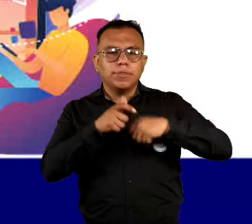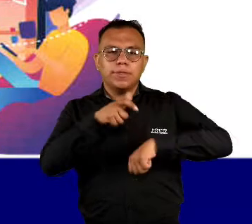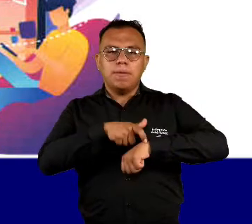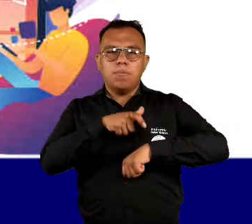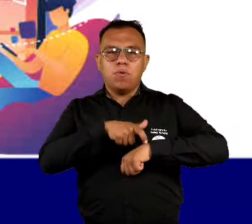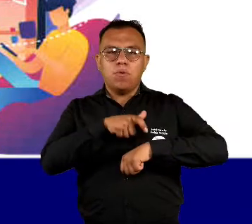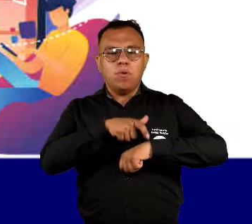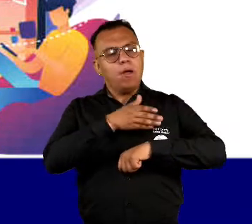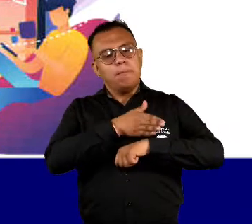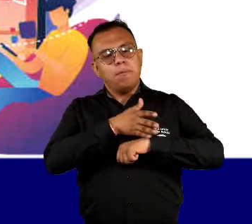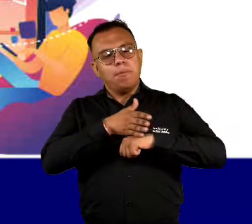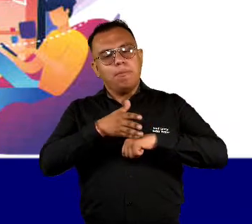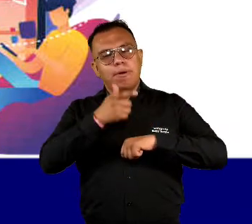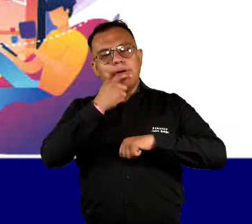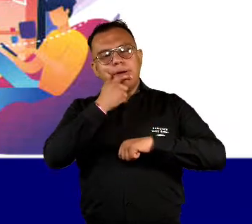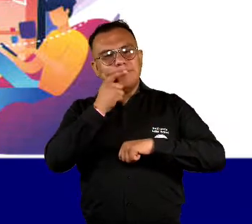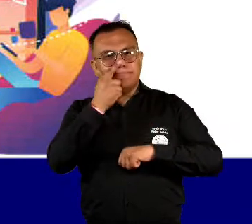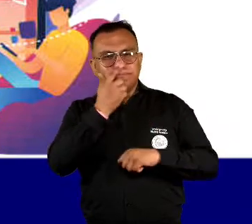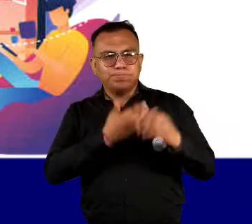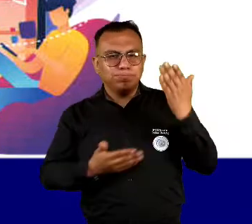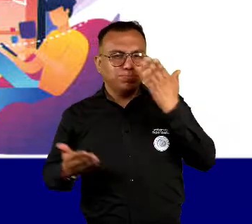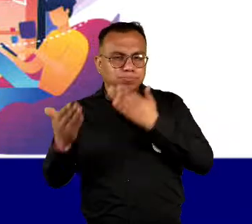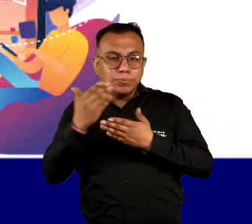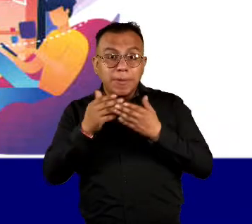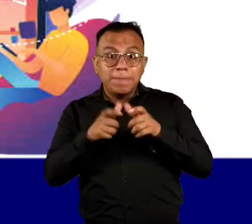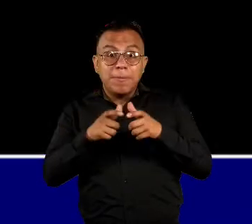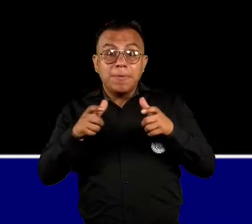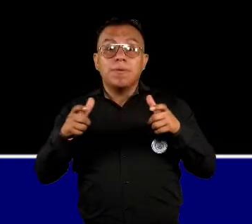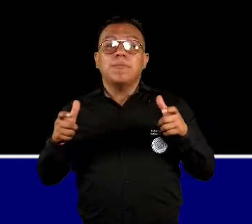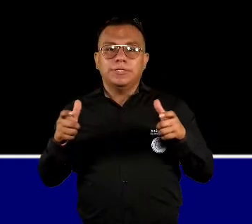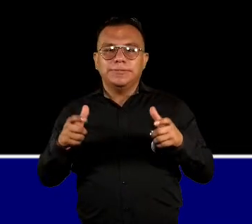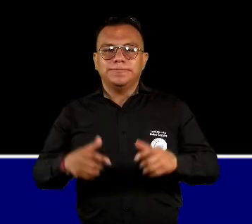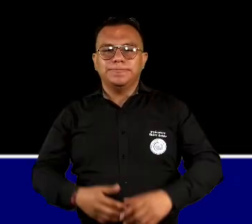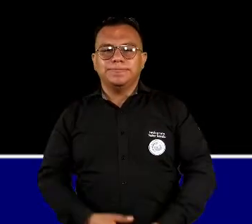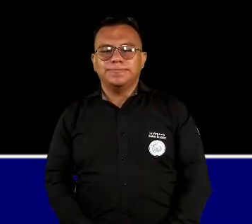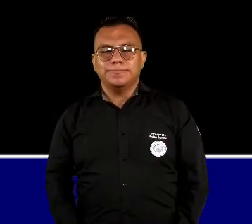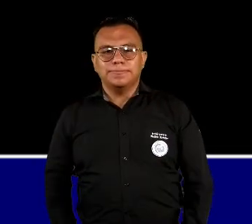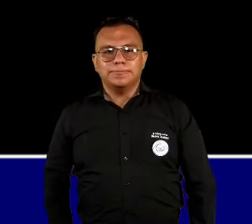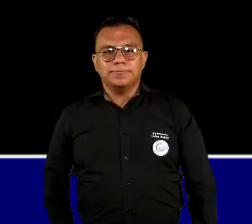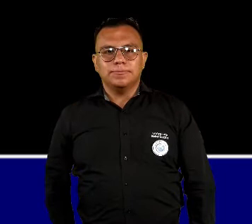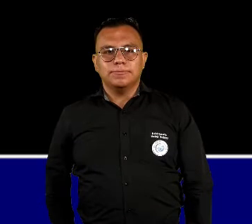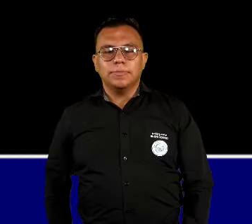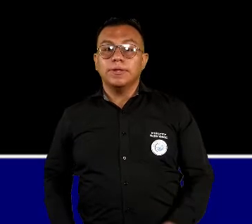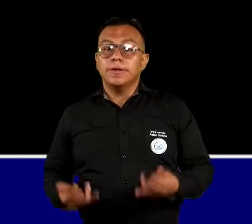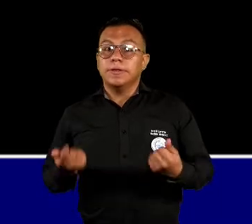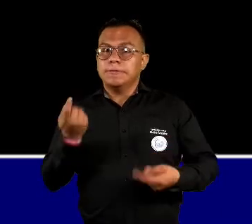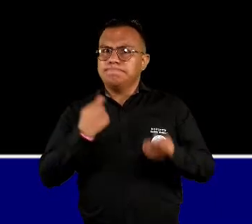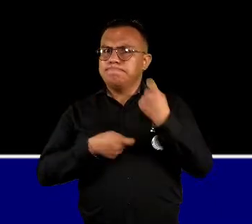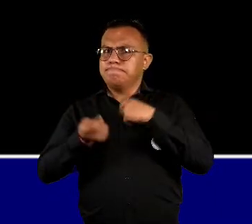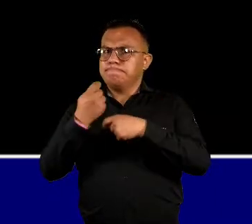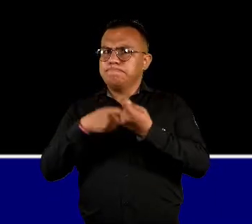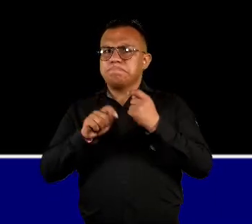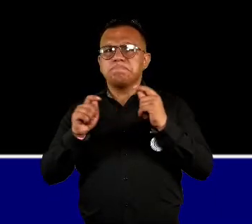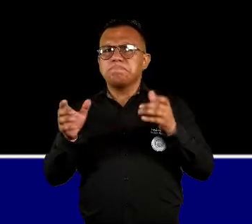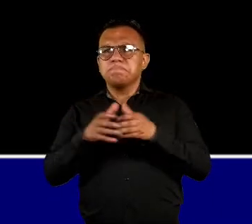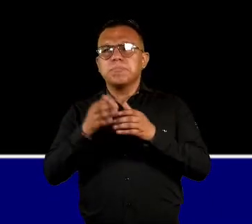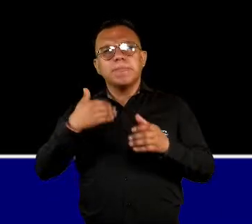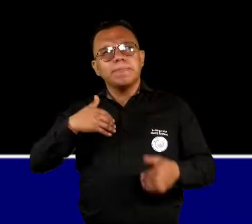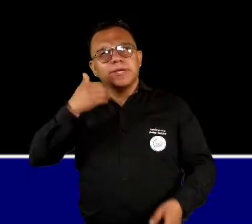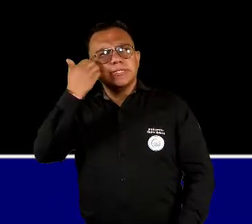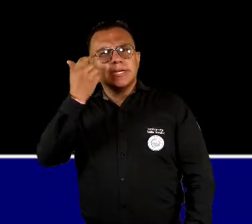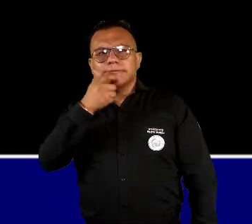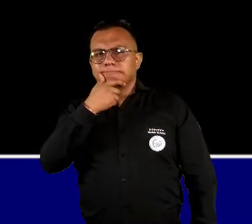para poder explorar aún más el equipo para iniciar un negocio que necesitamos